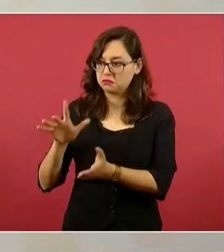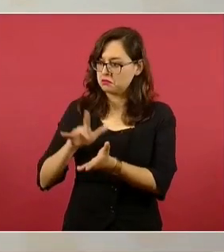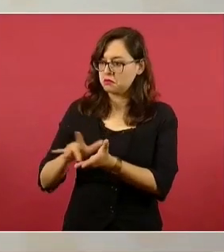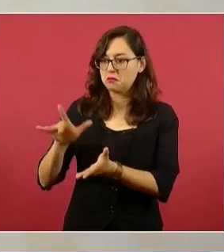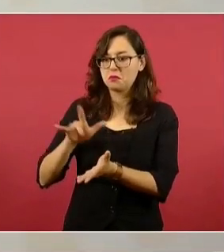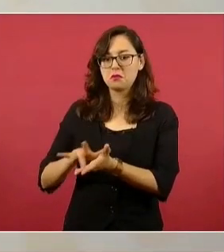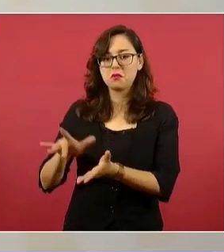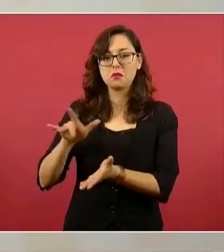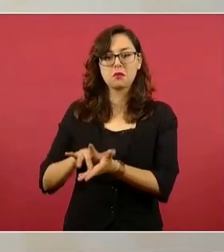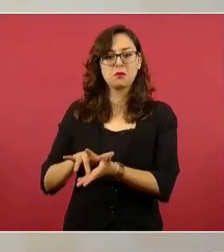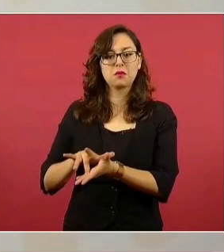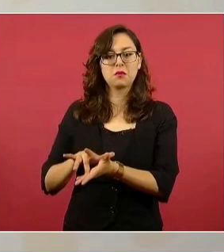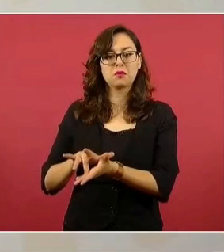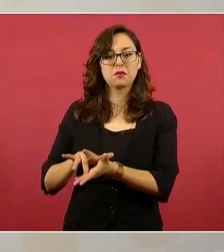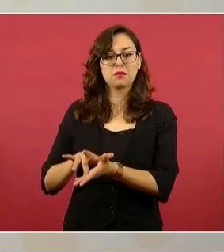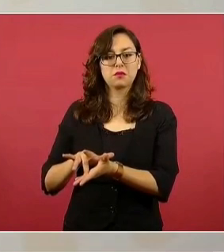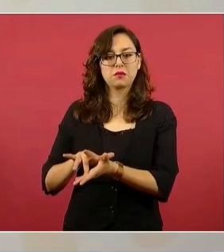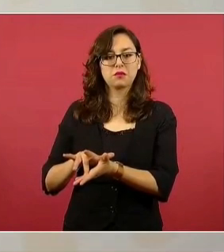en el gobierno